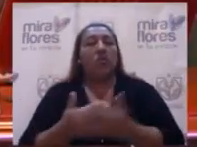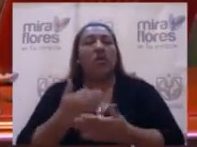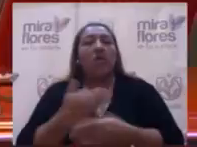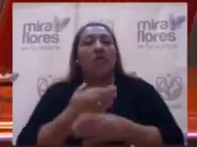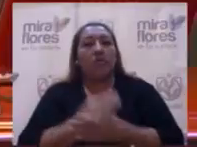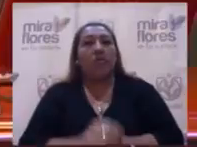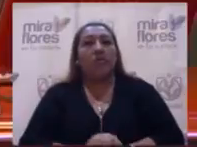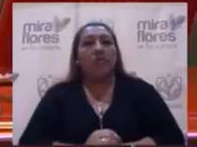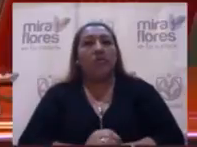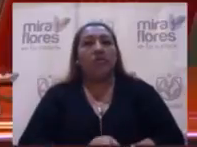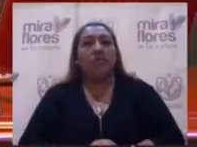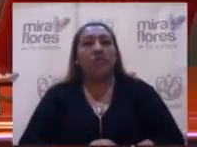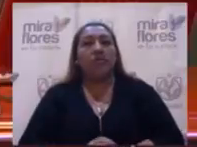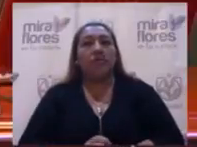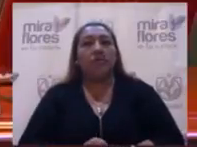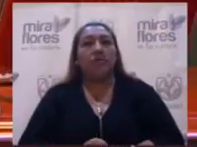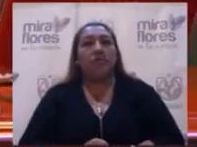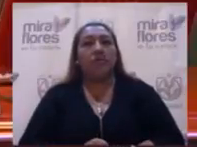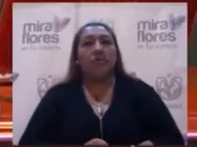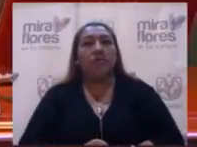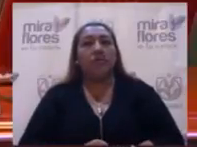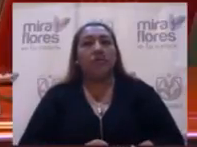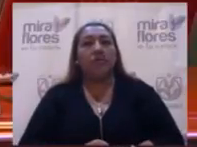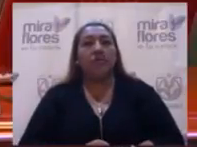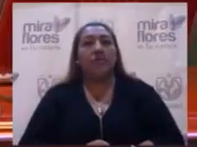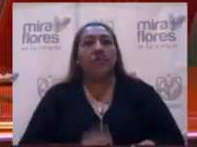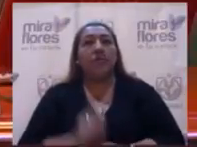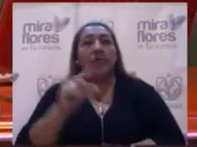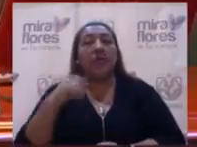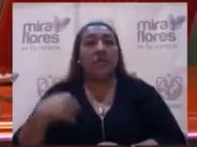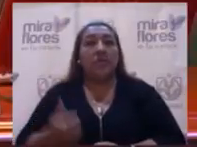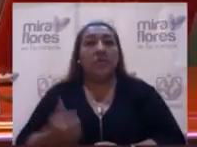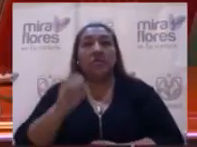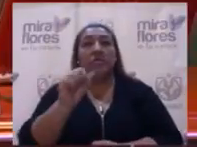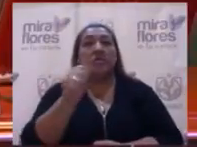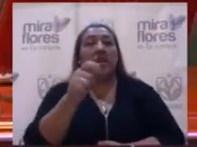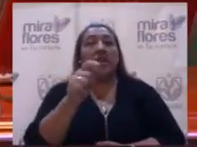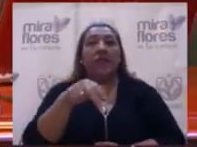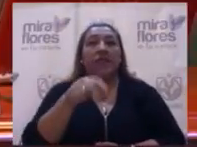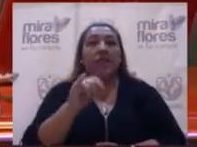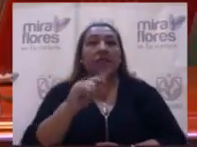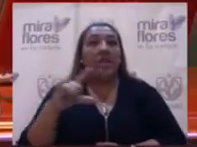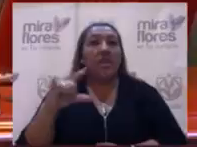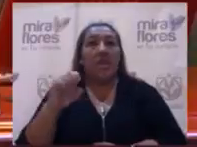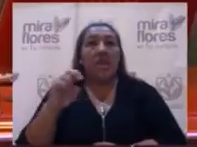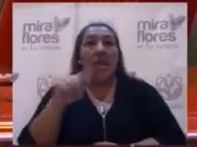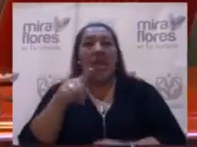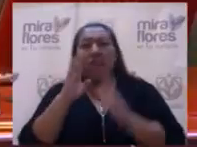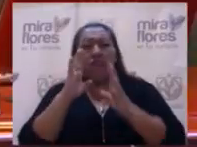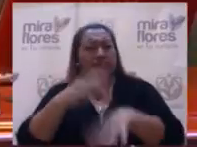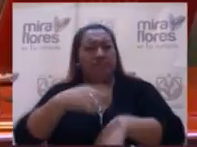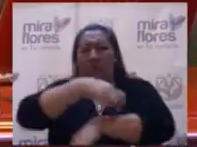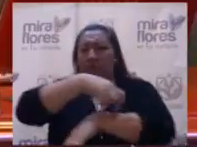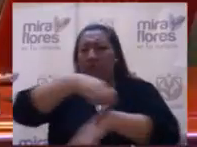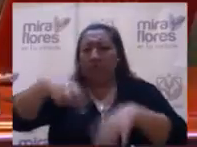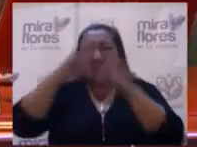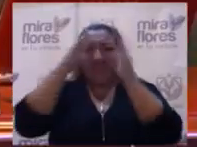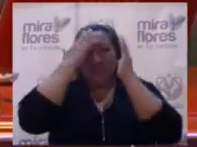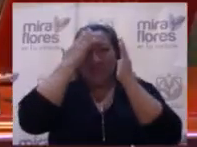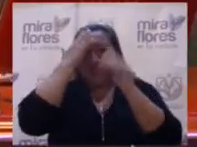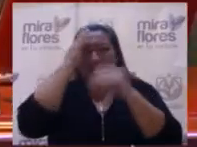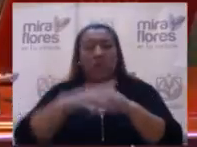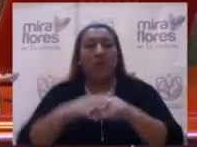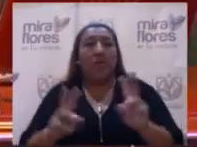funcionaria, la arquitecta Sara Santillán, que es una profesional que está absolutamente abocada al tema.